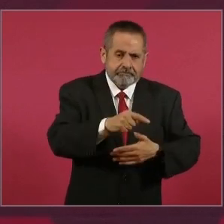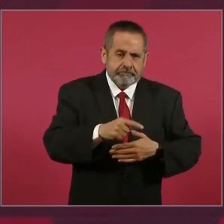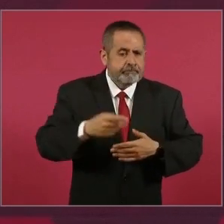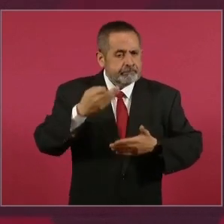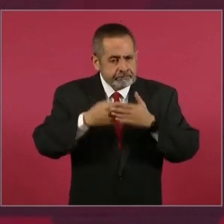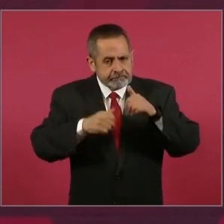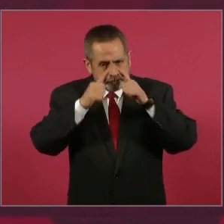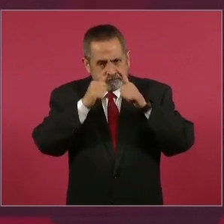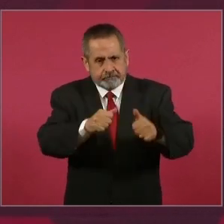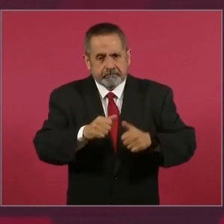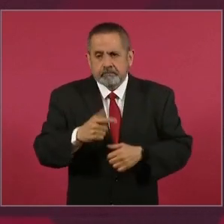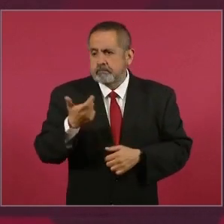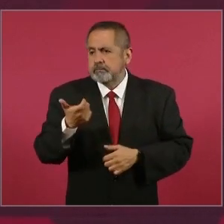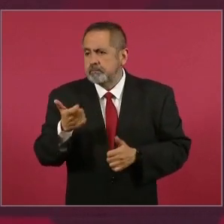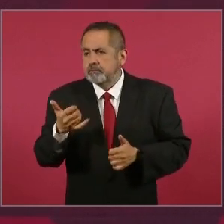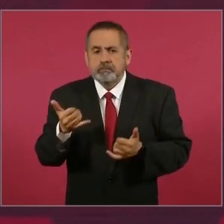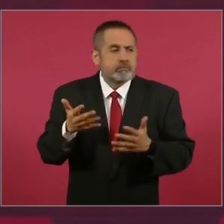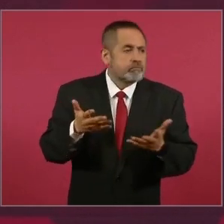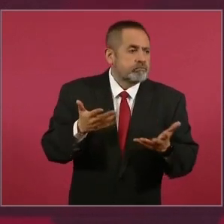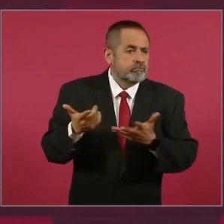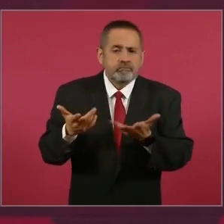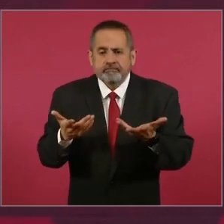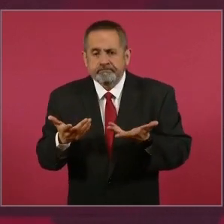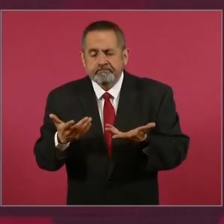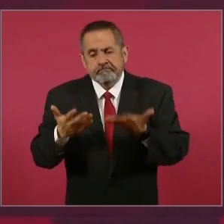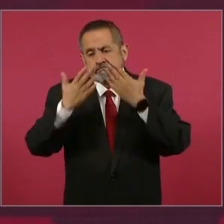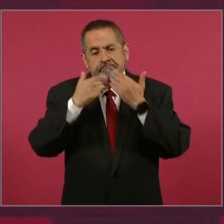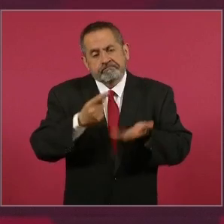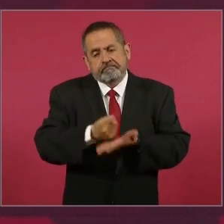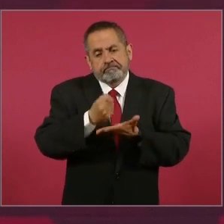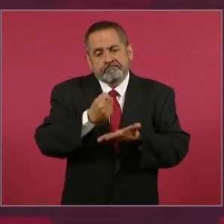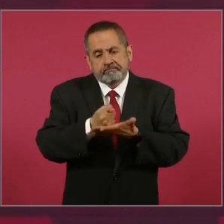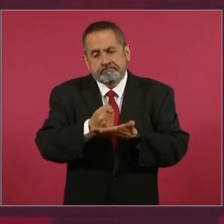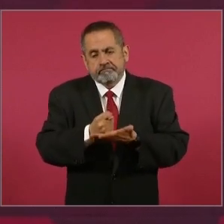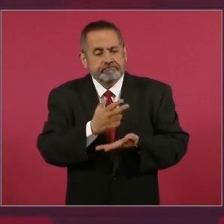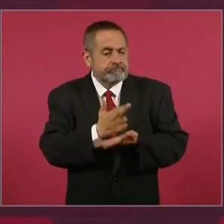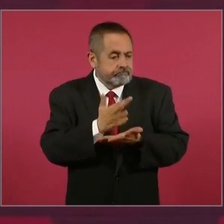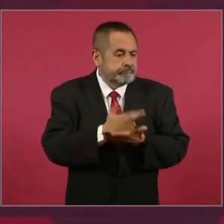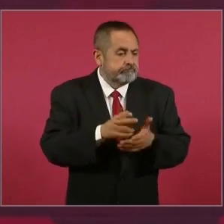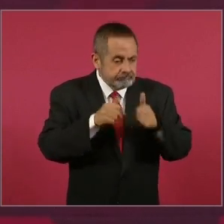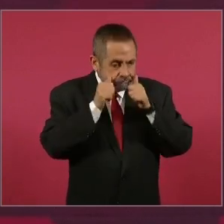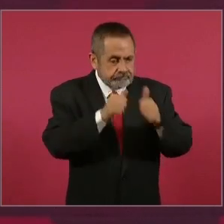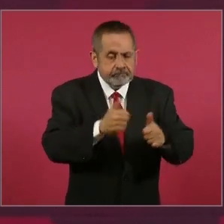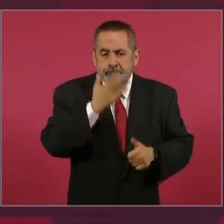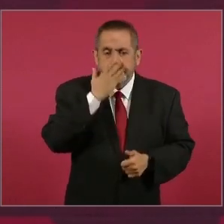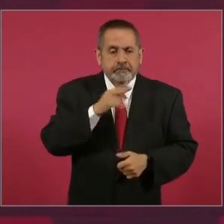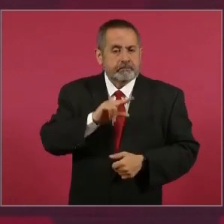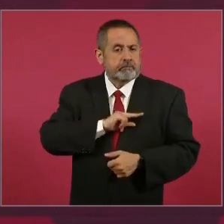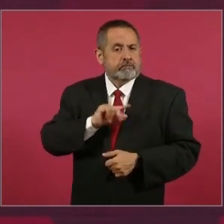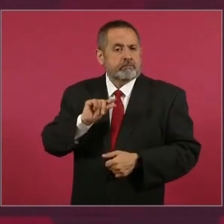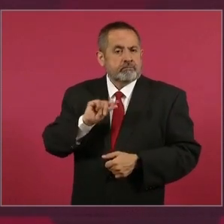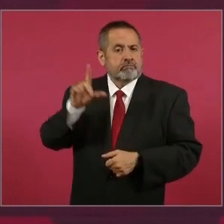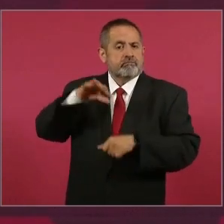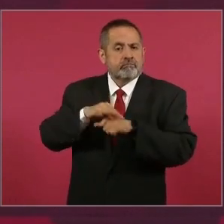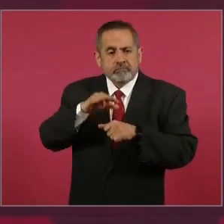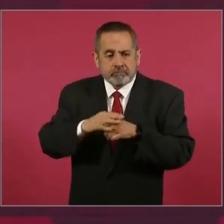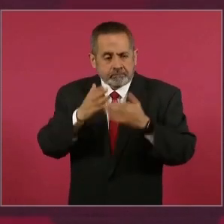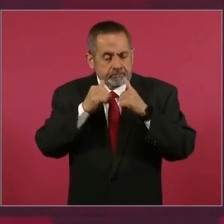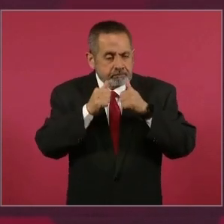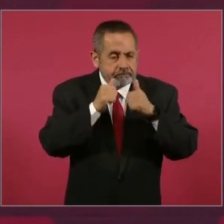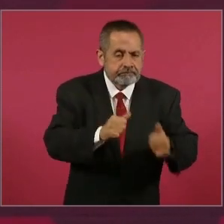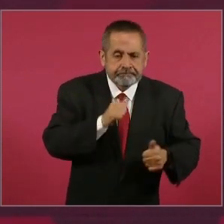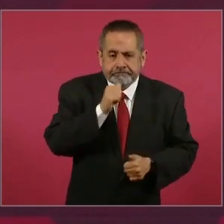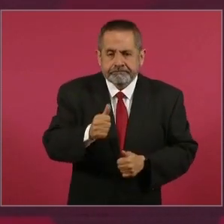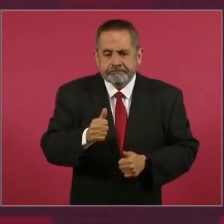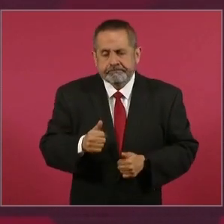atienden poral F de dinero y por falta también de atención médica especializada Por eso